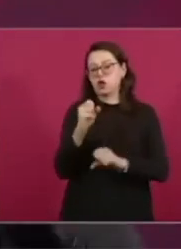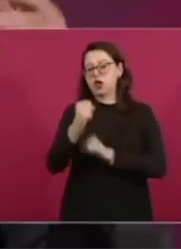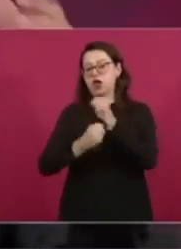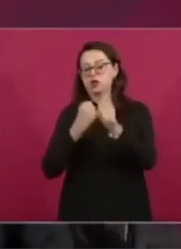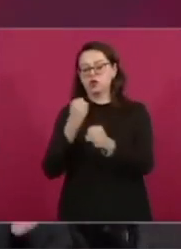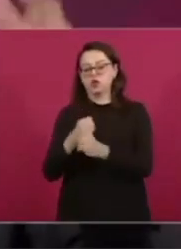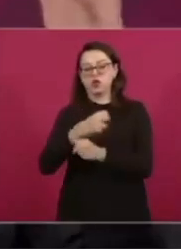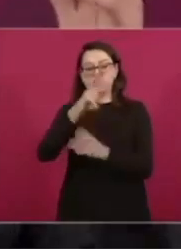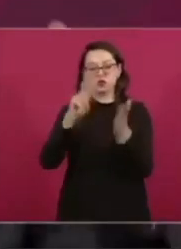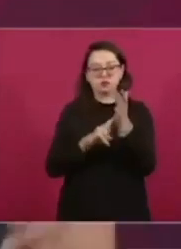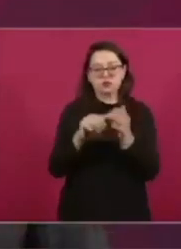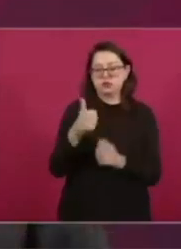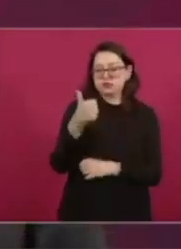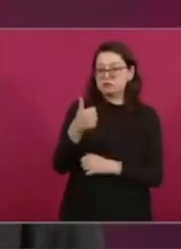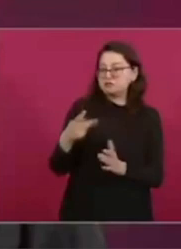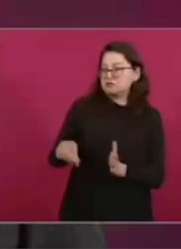eso